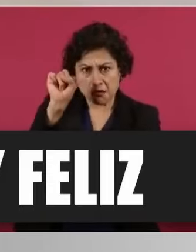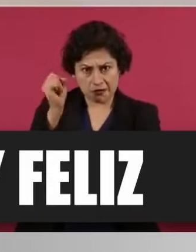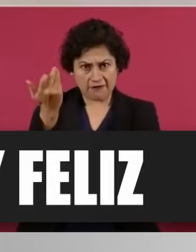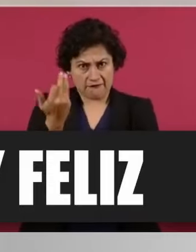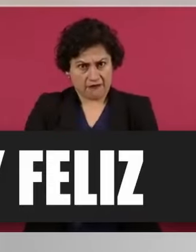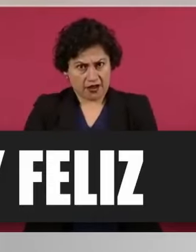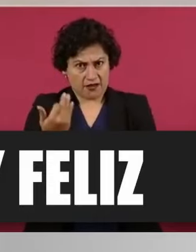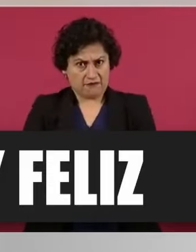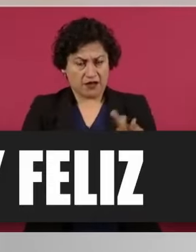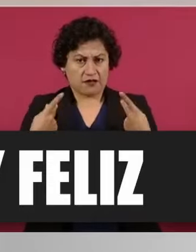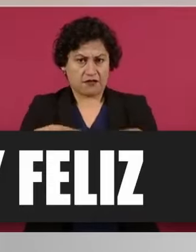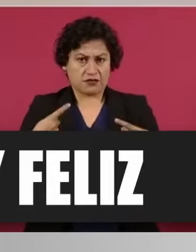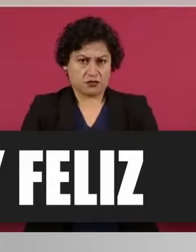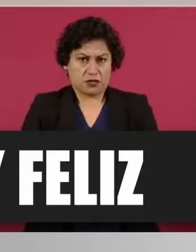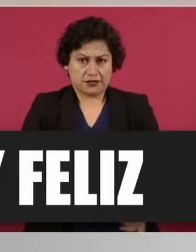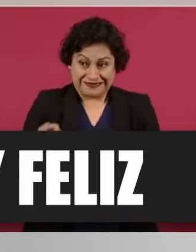por las razones que ya conocemos.